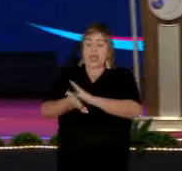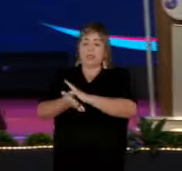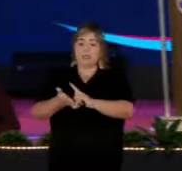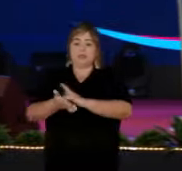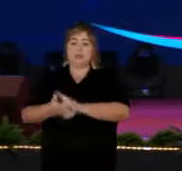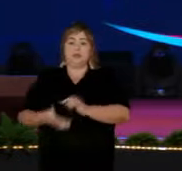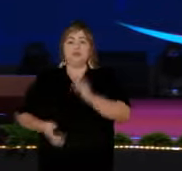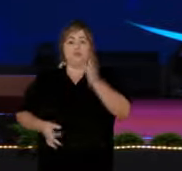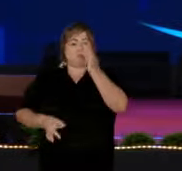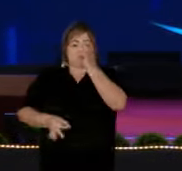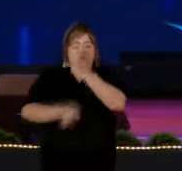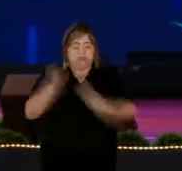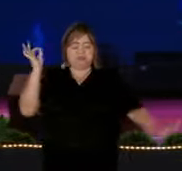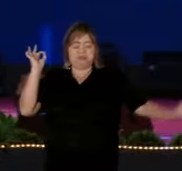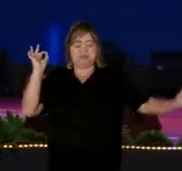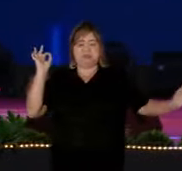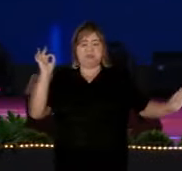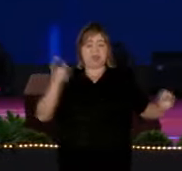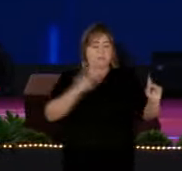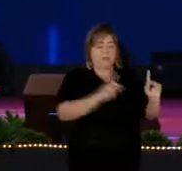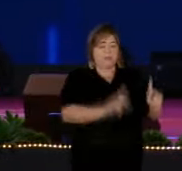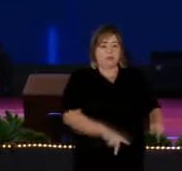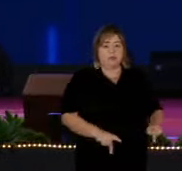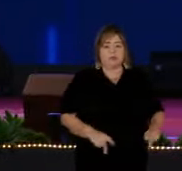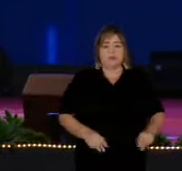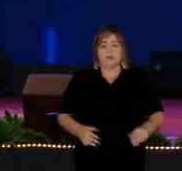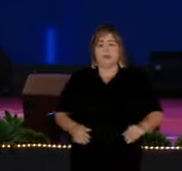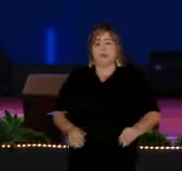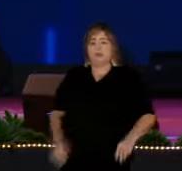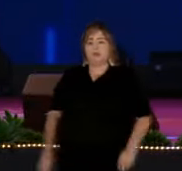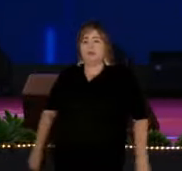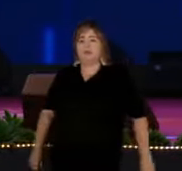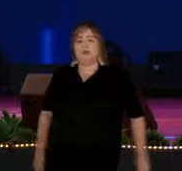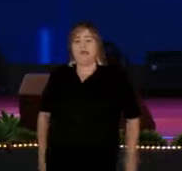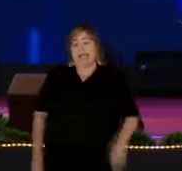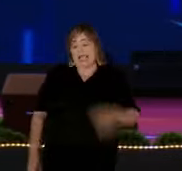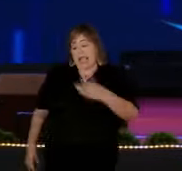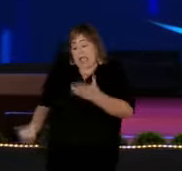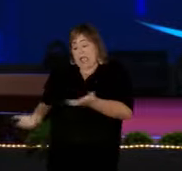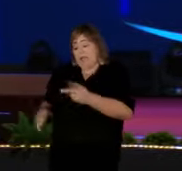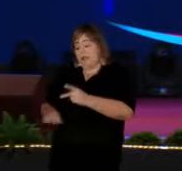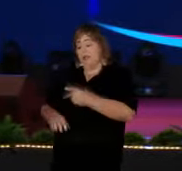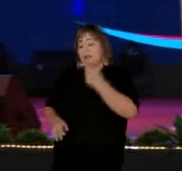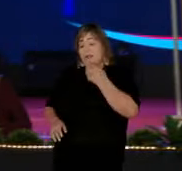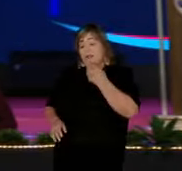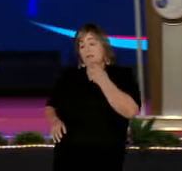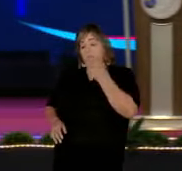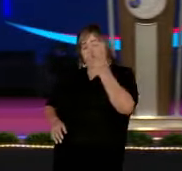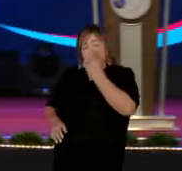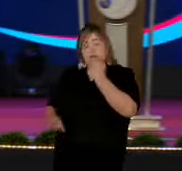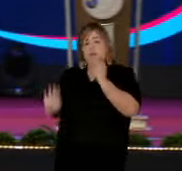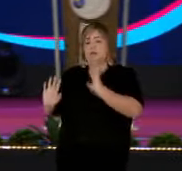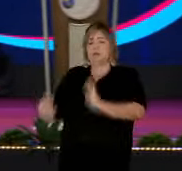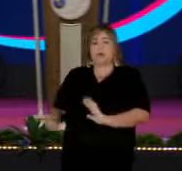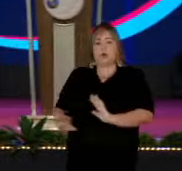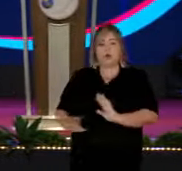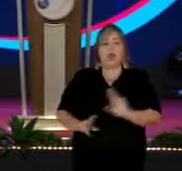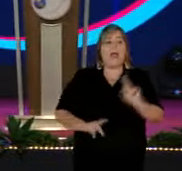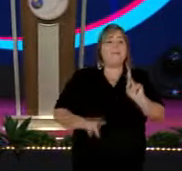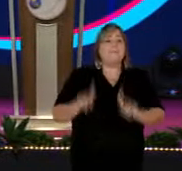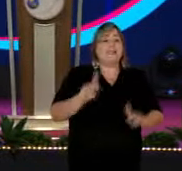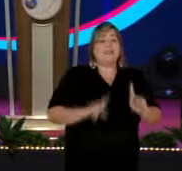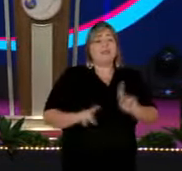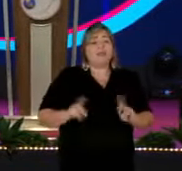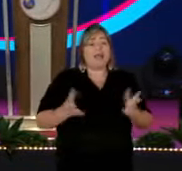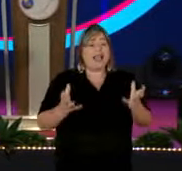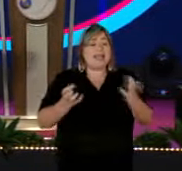son sinvergüenza. Acá no, acá le dicen más bonito. Pero siempre la gente va a querer